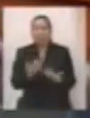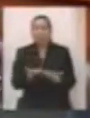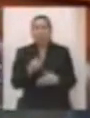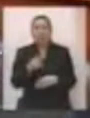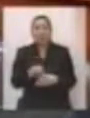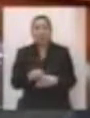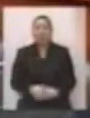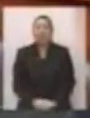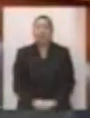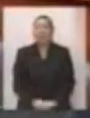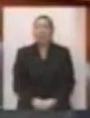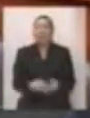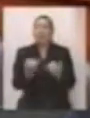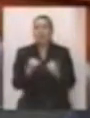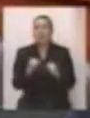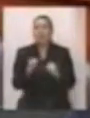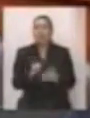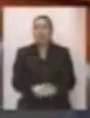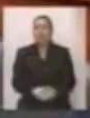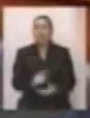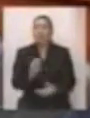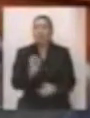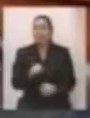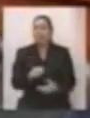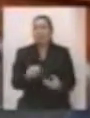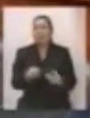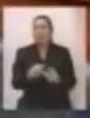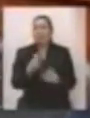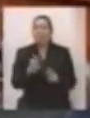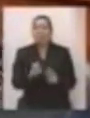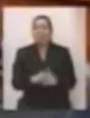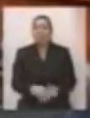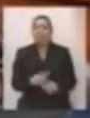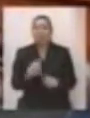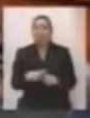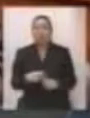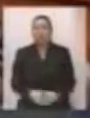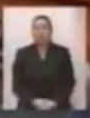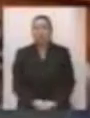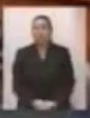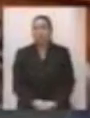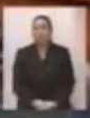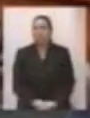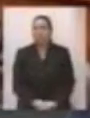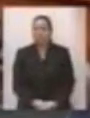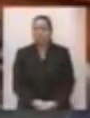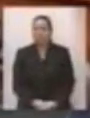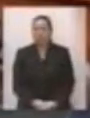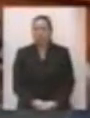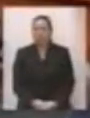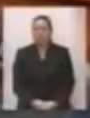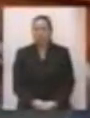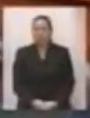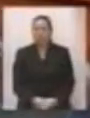el abuso de las redes informáticas. Señor, por supuesto hay riesgo, por ejemplo, una serie de delitos cometidos a través de las